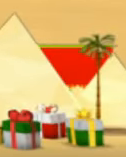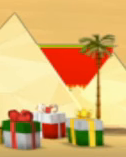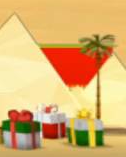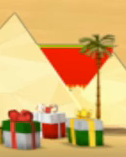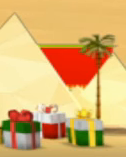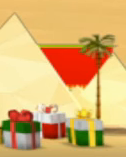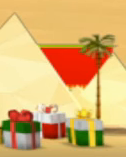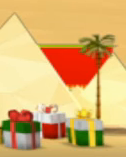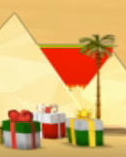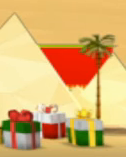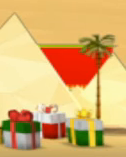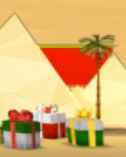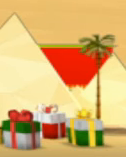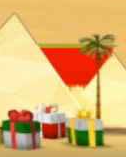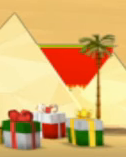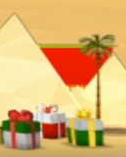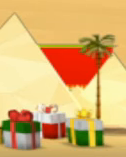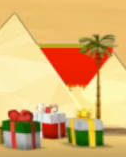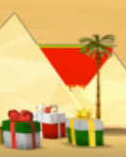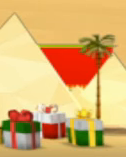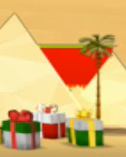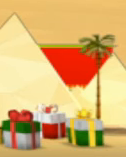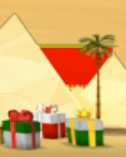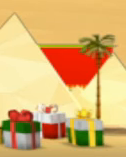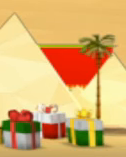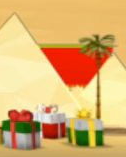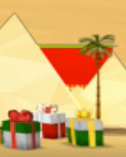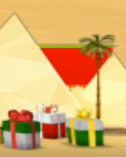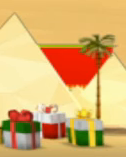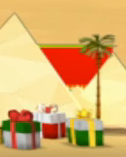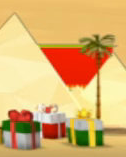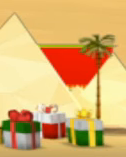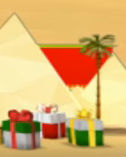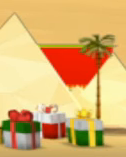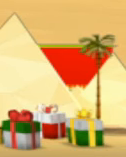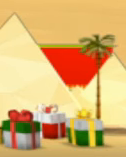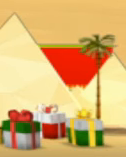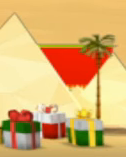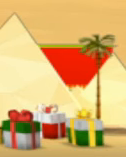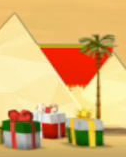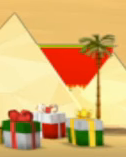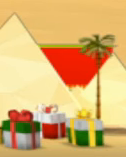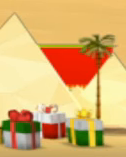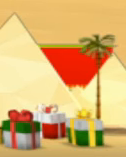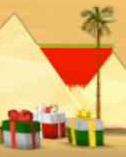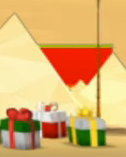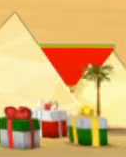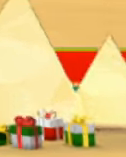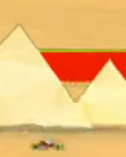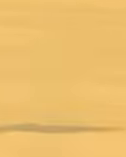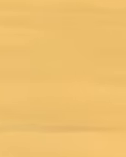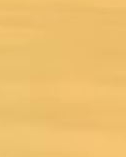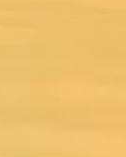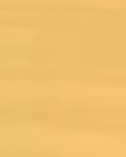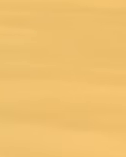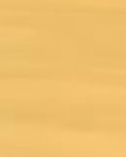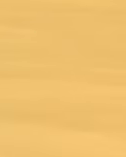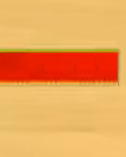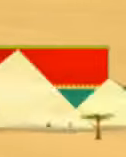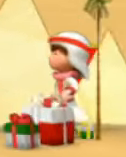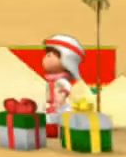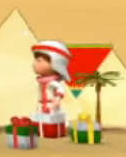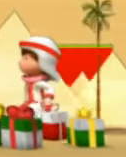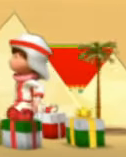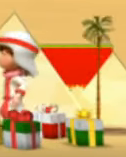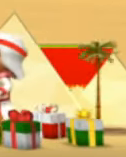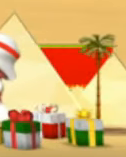Agua. Una zona con acceso a importantes vías de comunicación, le aclaro. El desarrollo, no en maquetas, ya